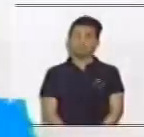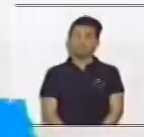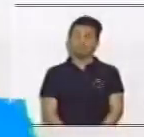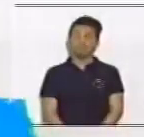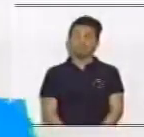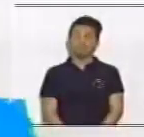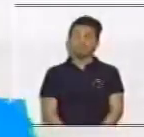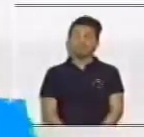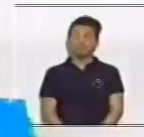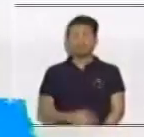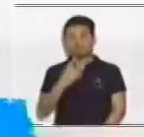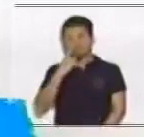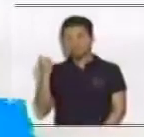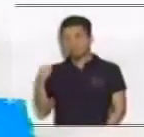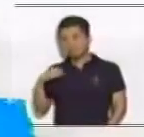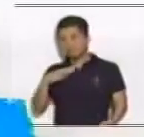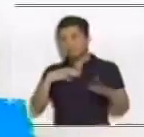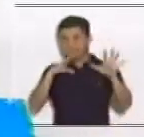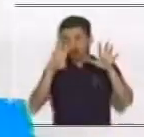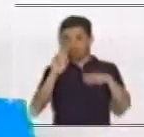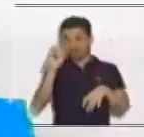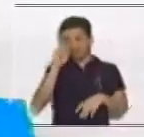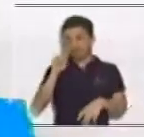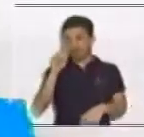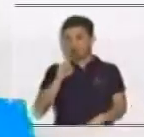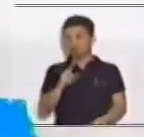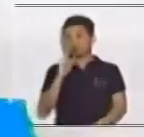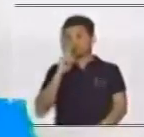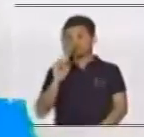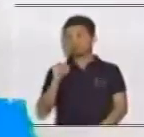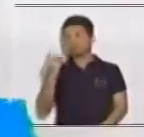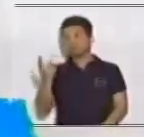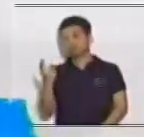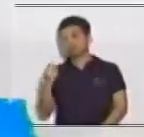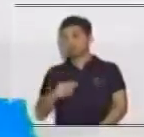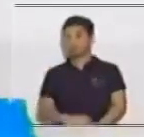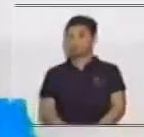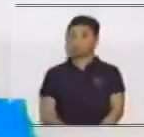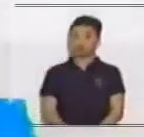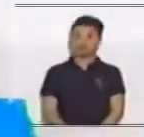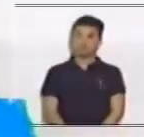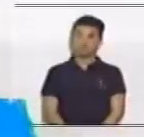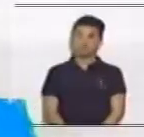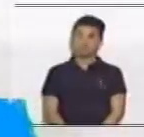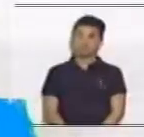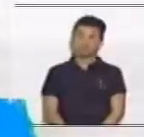90. Pero aquí va a haber un ángulo